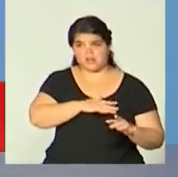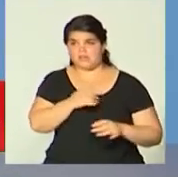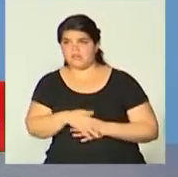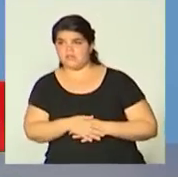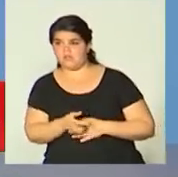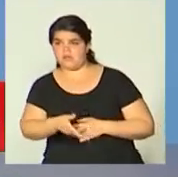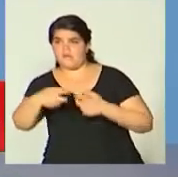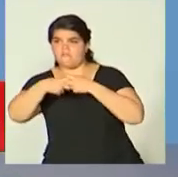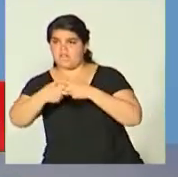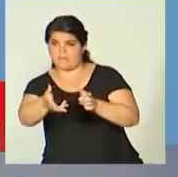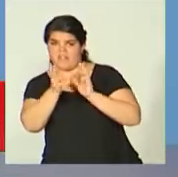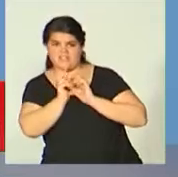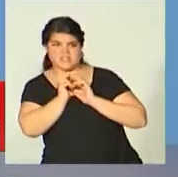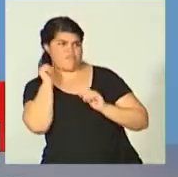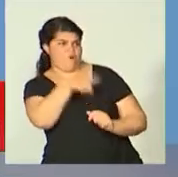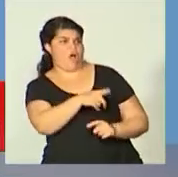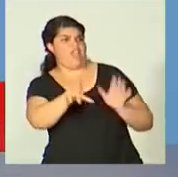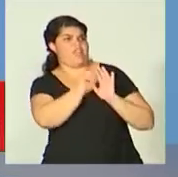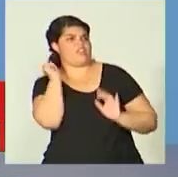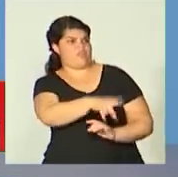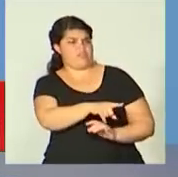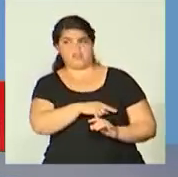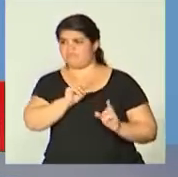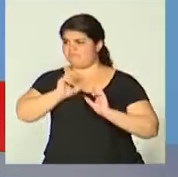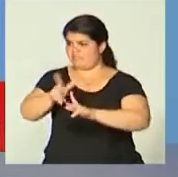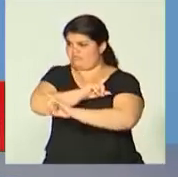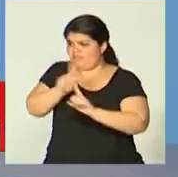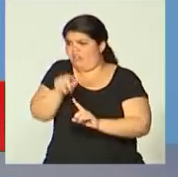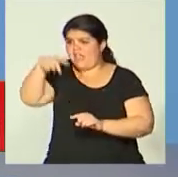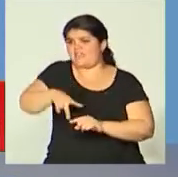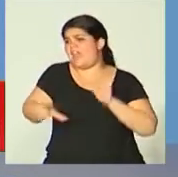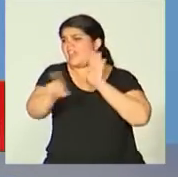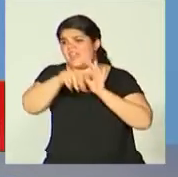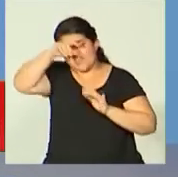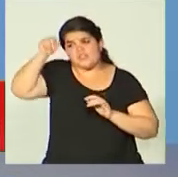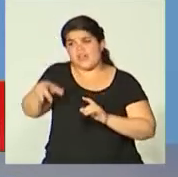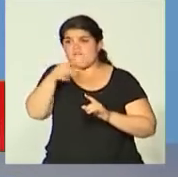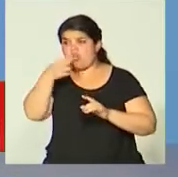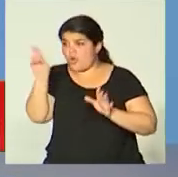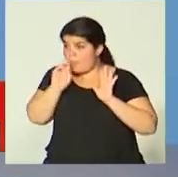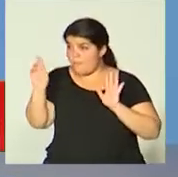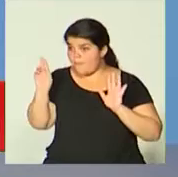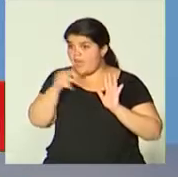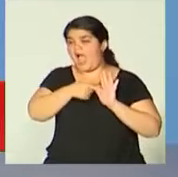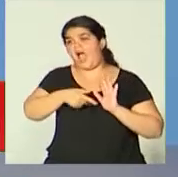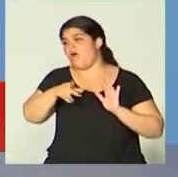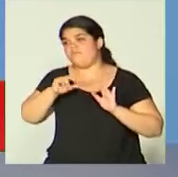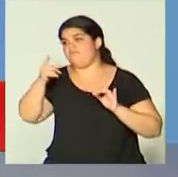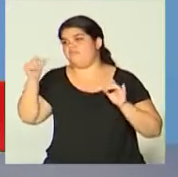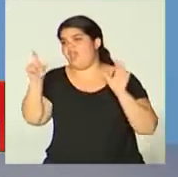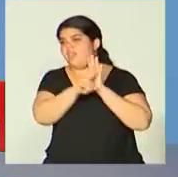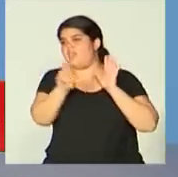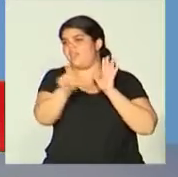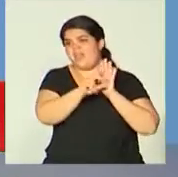dije no no ley nacional si no cumplir está sirviendo en un delito entonces bueno este tipo de idea y